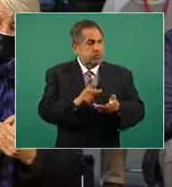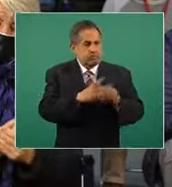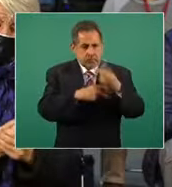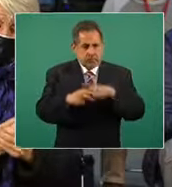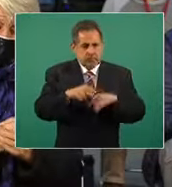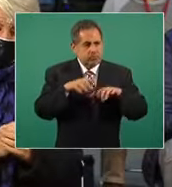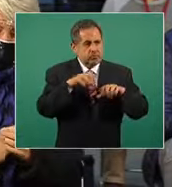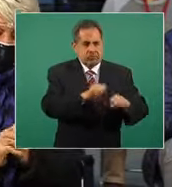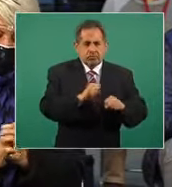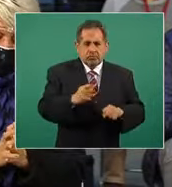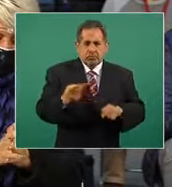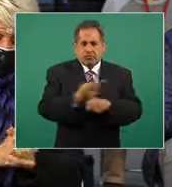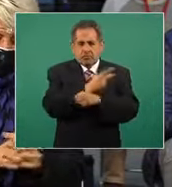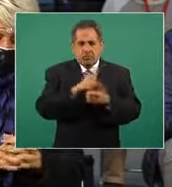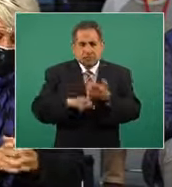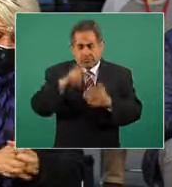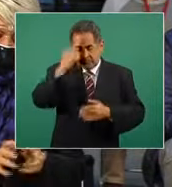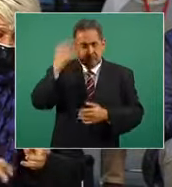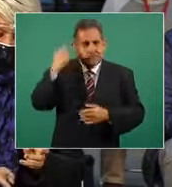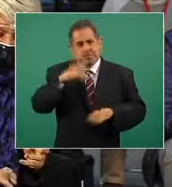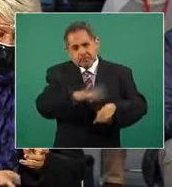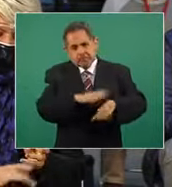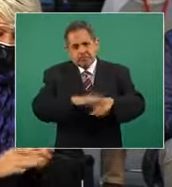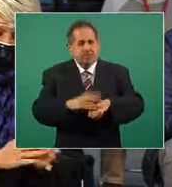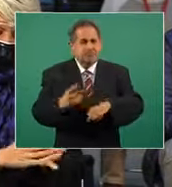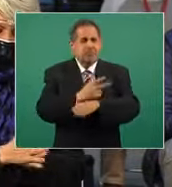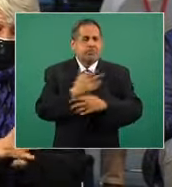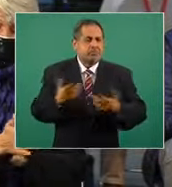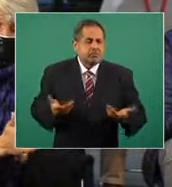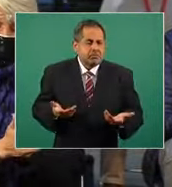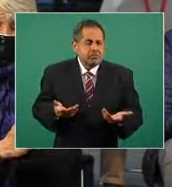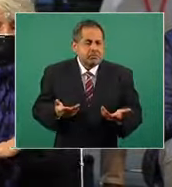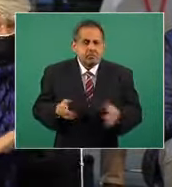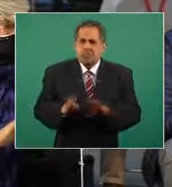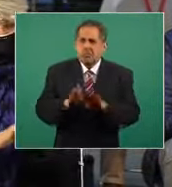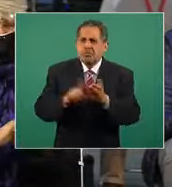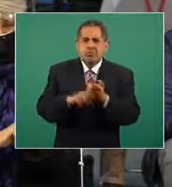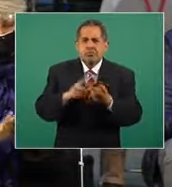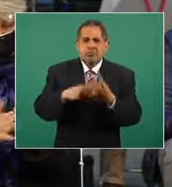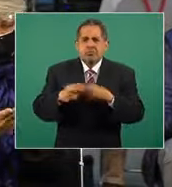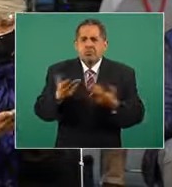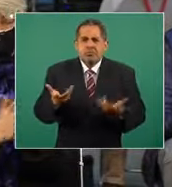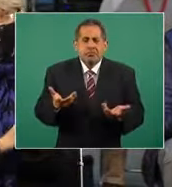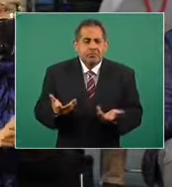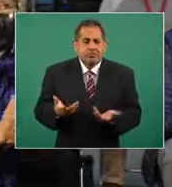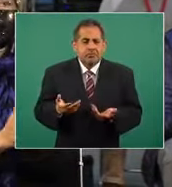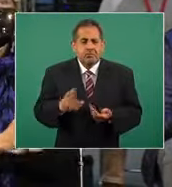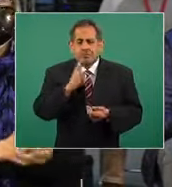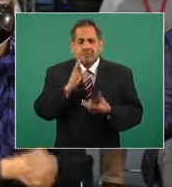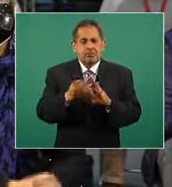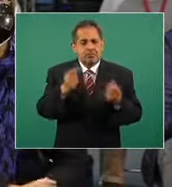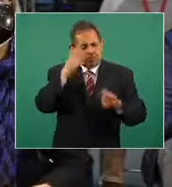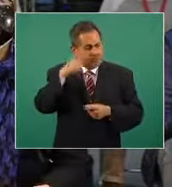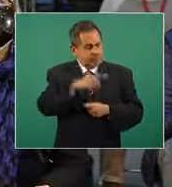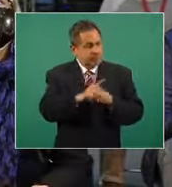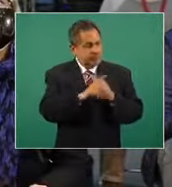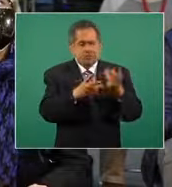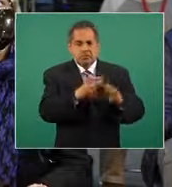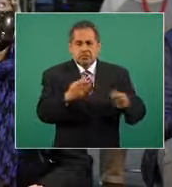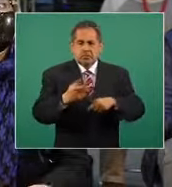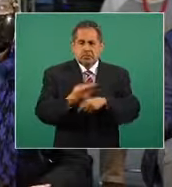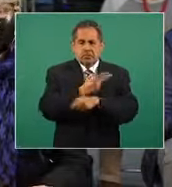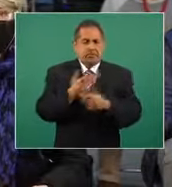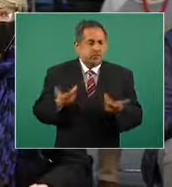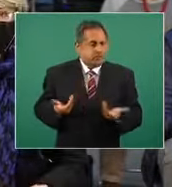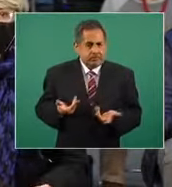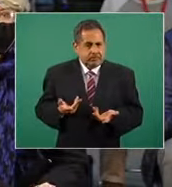este sobreprecio que usted tanto ha denunciado. ¿Cuál sería como la solución que le ve al conflicto? Porque a final de cuentas